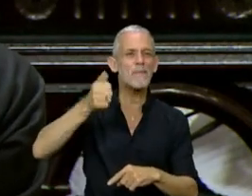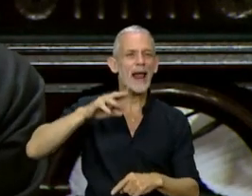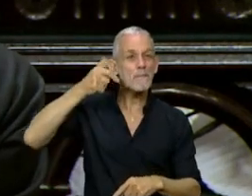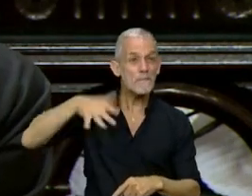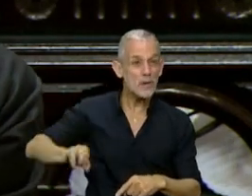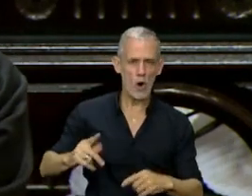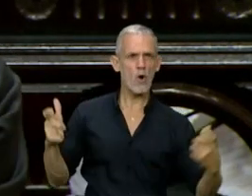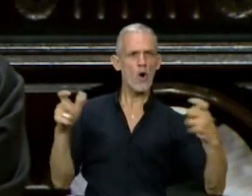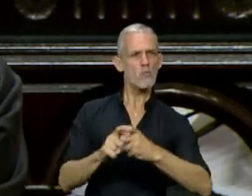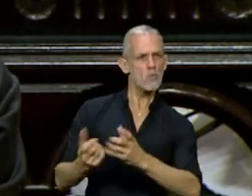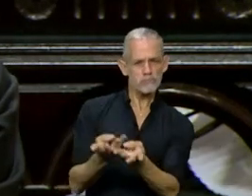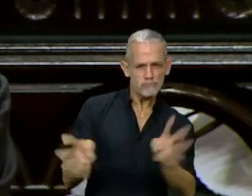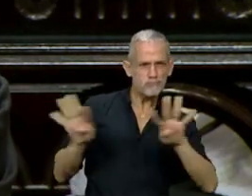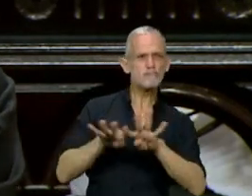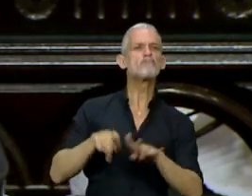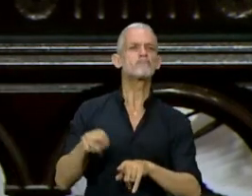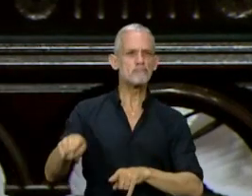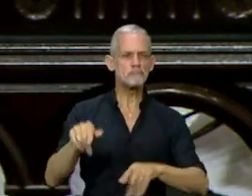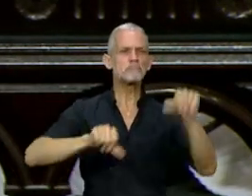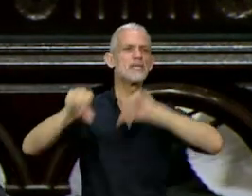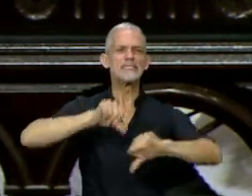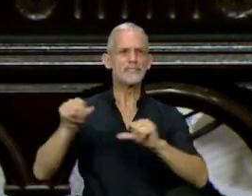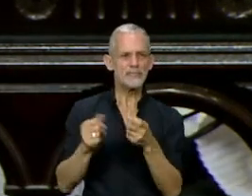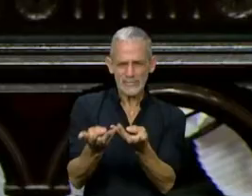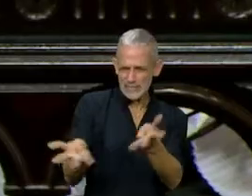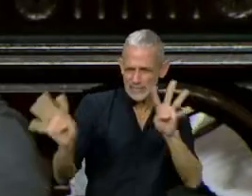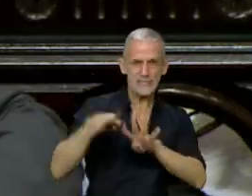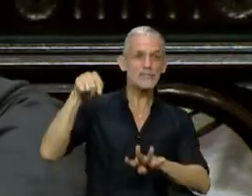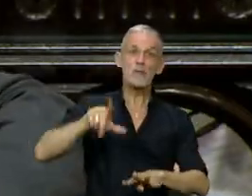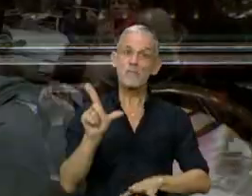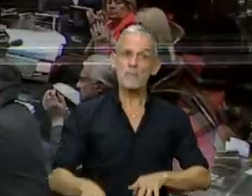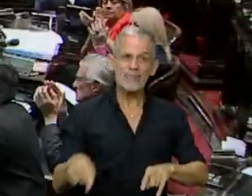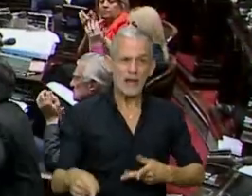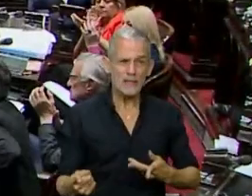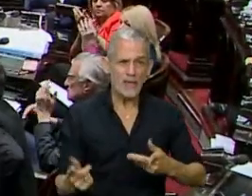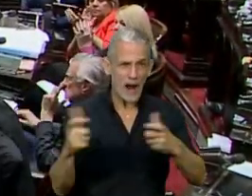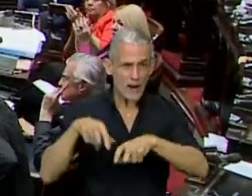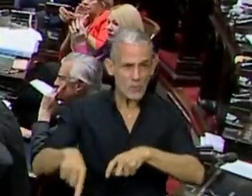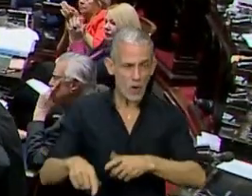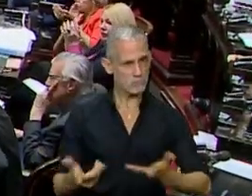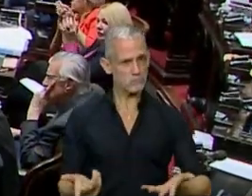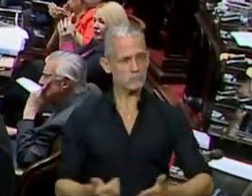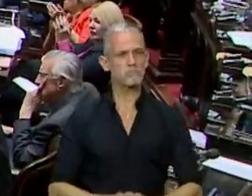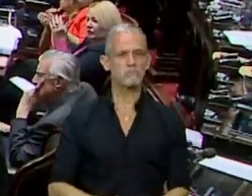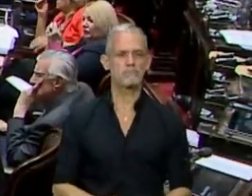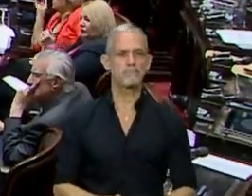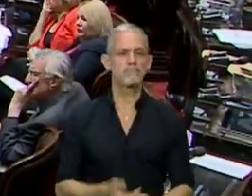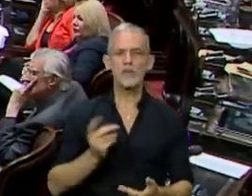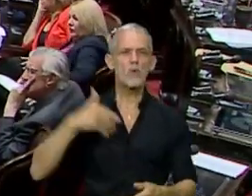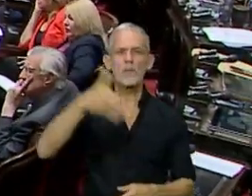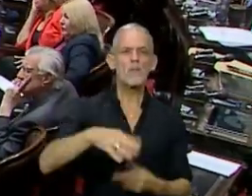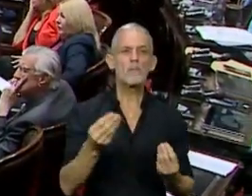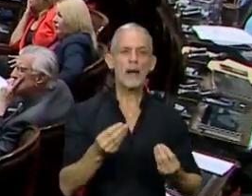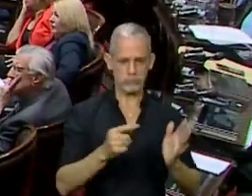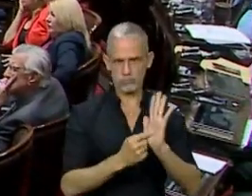Antártida Argentina, con todo el sistema de ciencia y tecnología reunido. Venimos, Presidenta, a